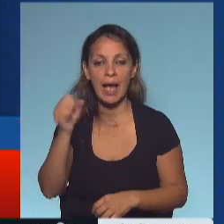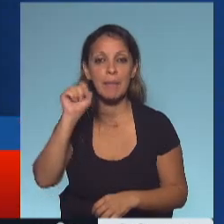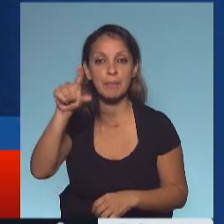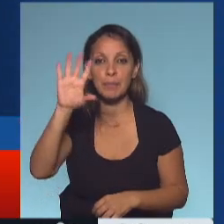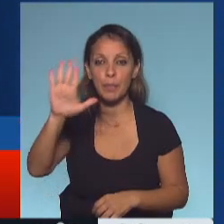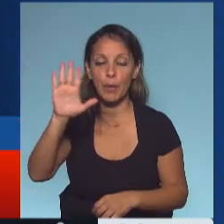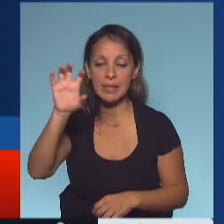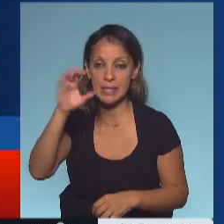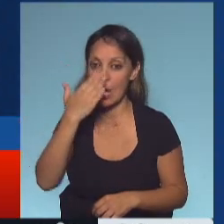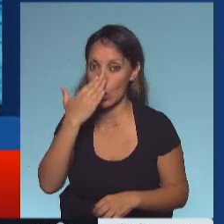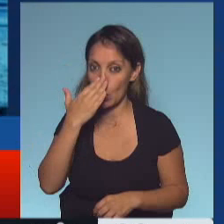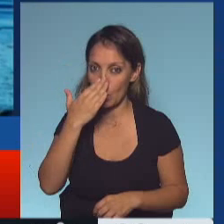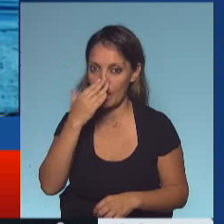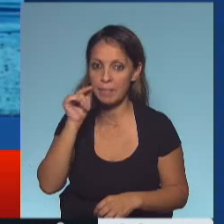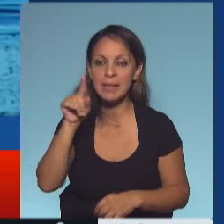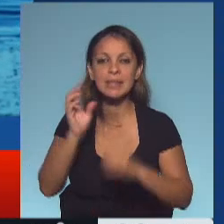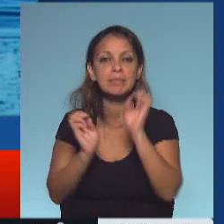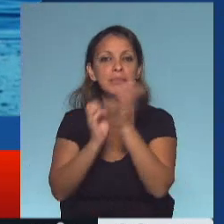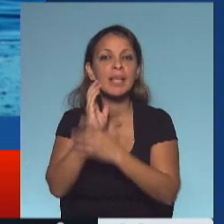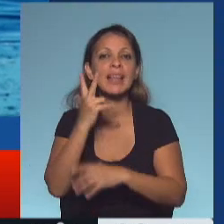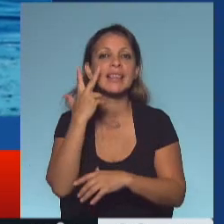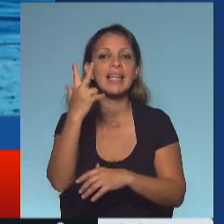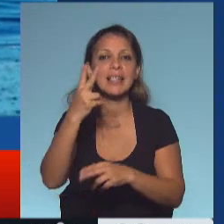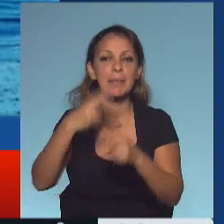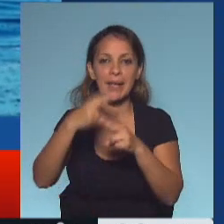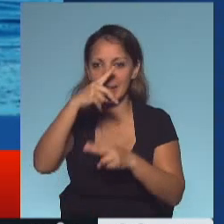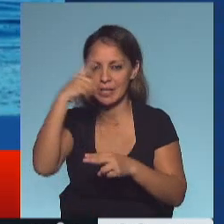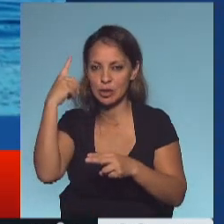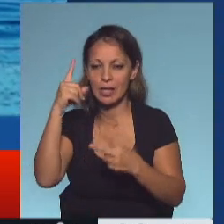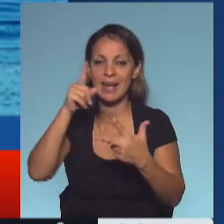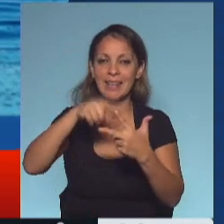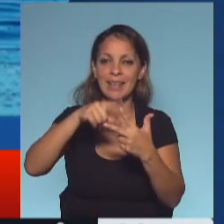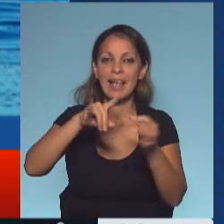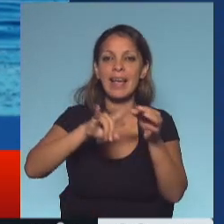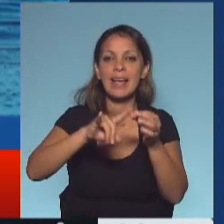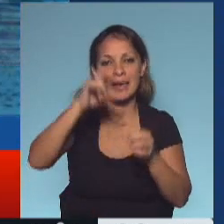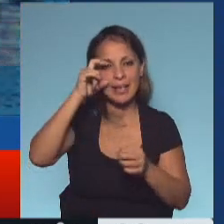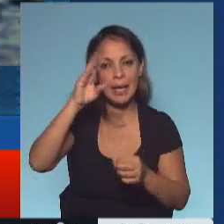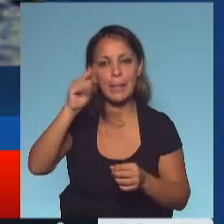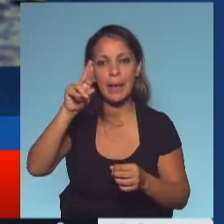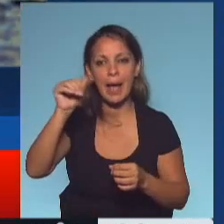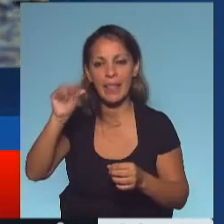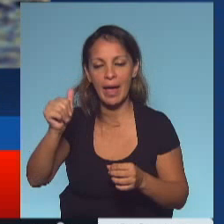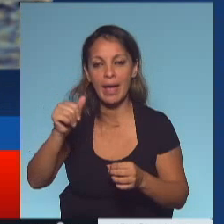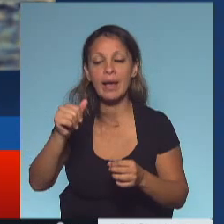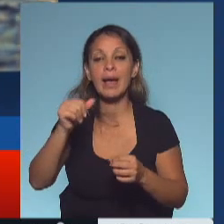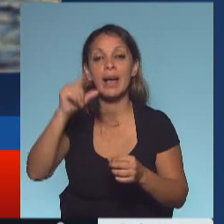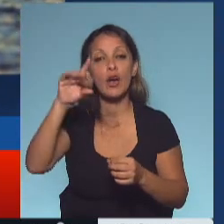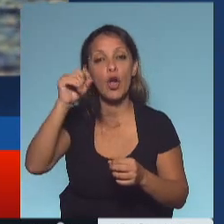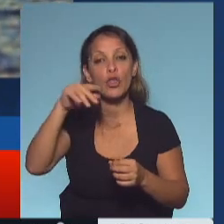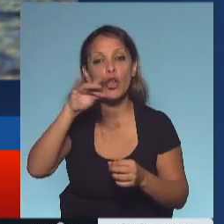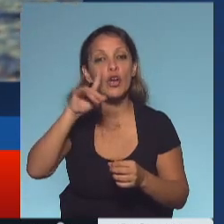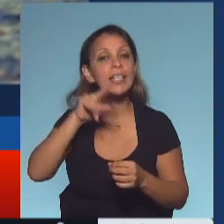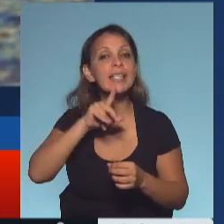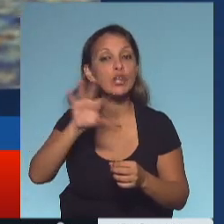será el tercero que se crea en la provincia después del Parque Nacional Quebrada del Condorito y Parque Nacional Tras